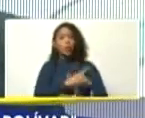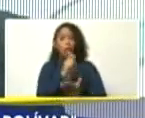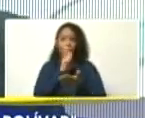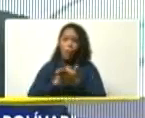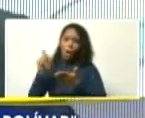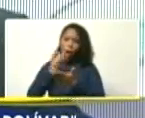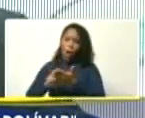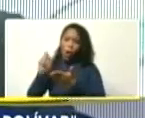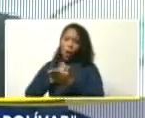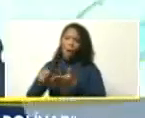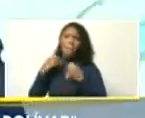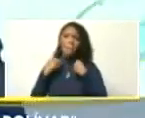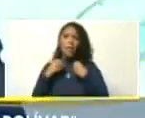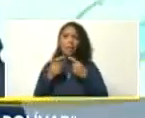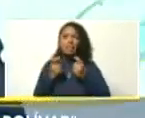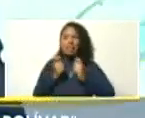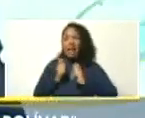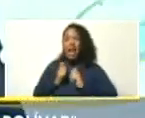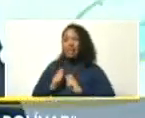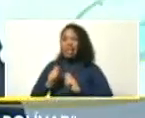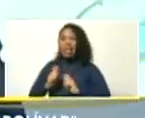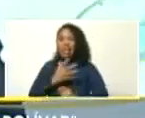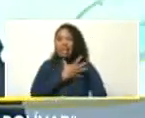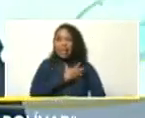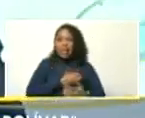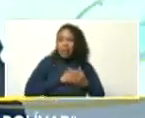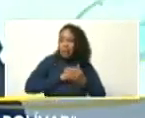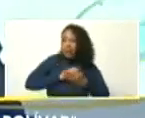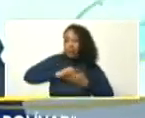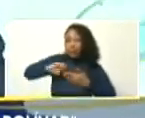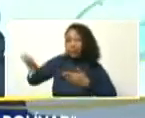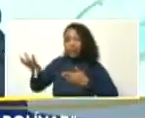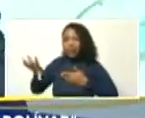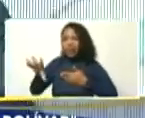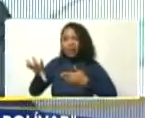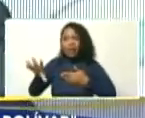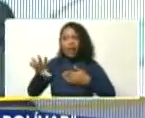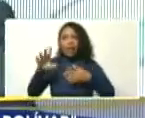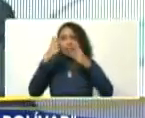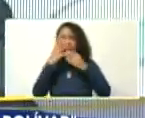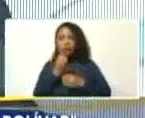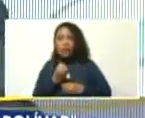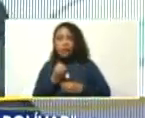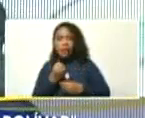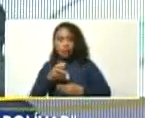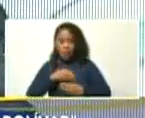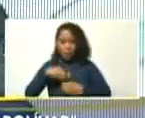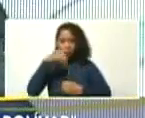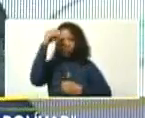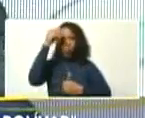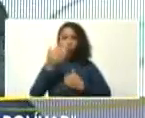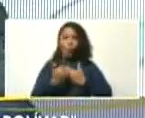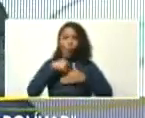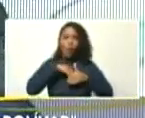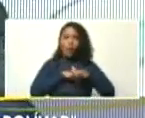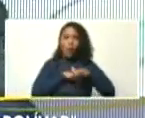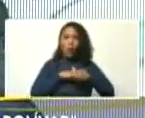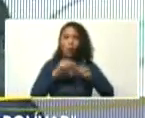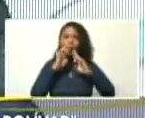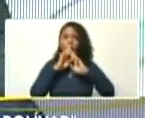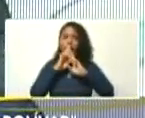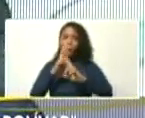escribe para intentar desentrañar los laberintos del alma, para intentar de dar respuestas